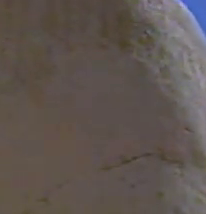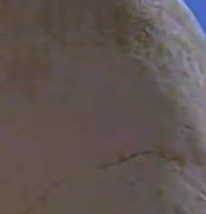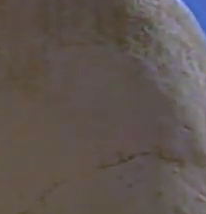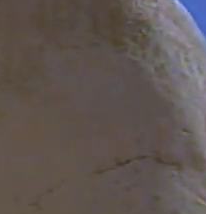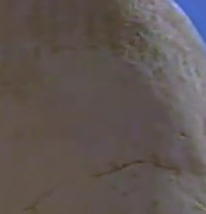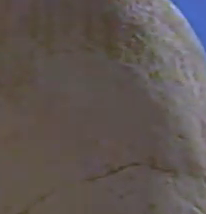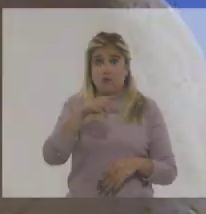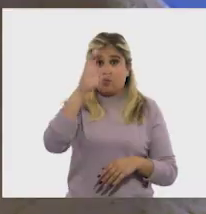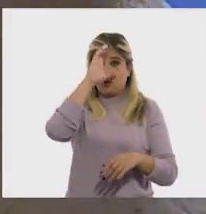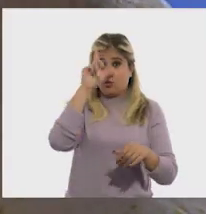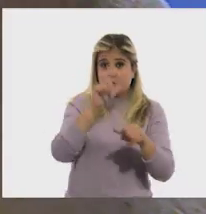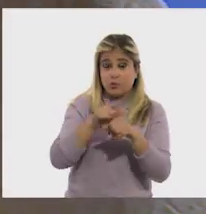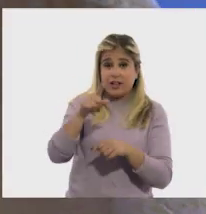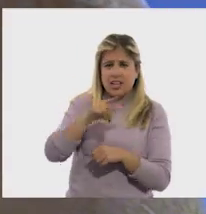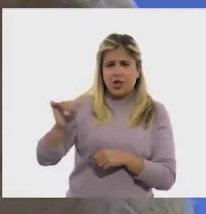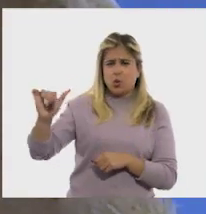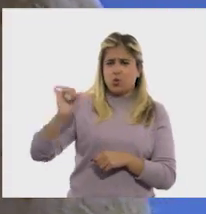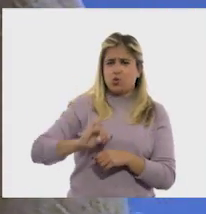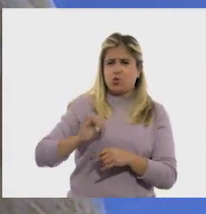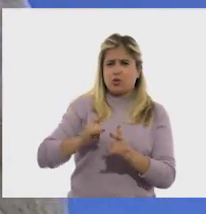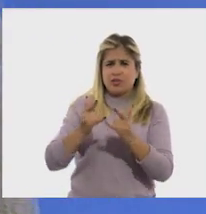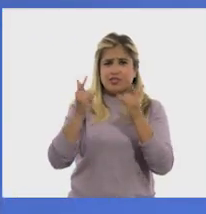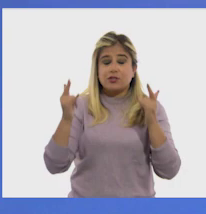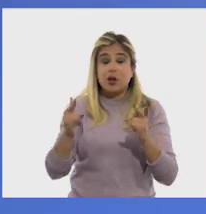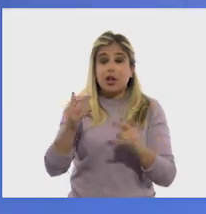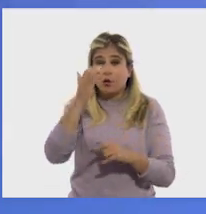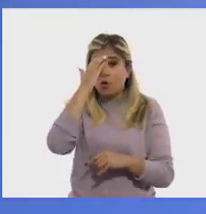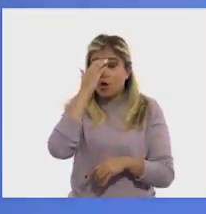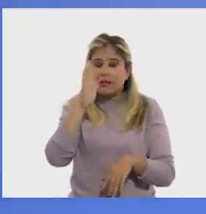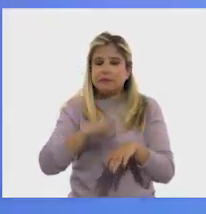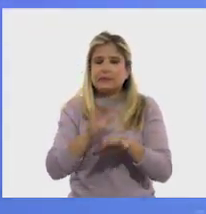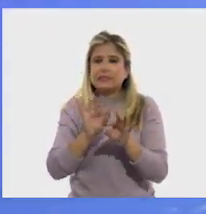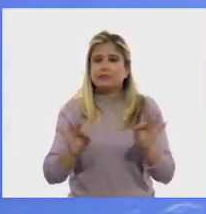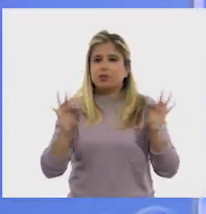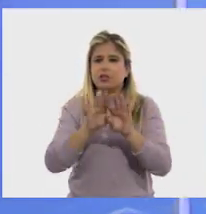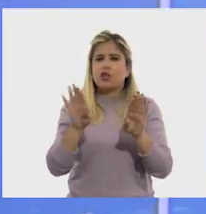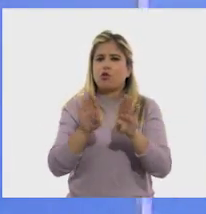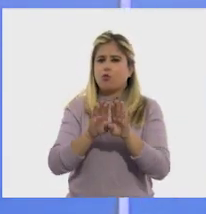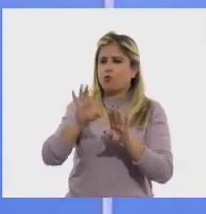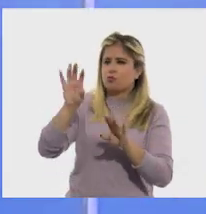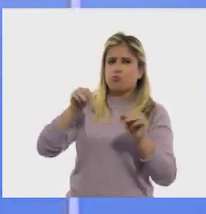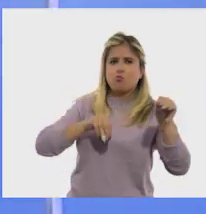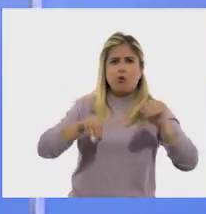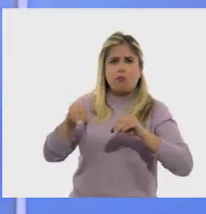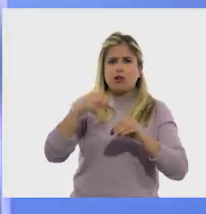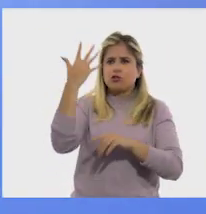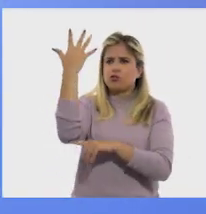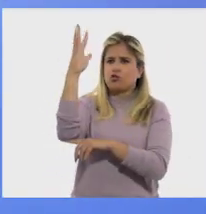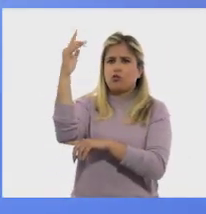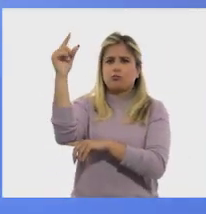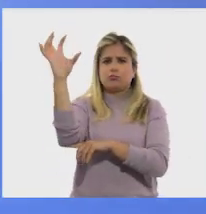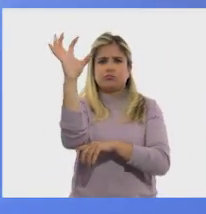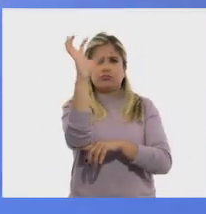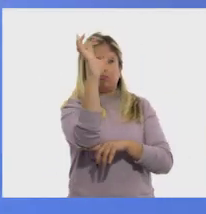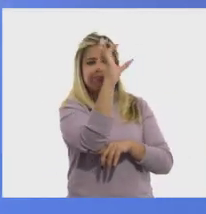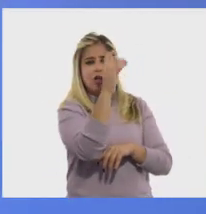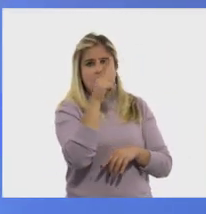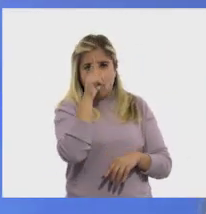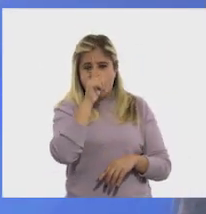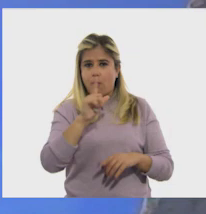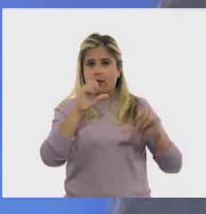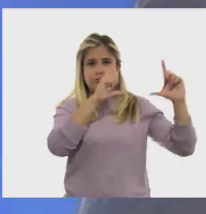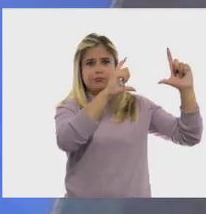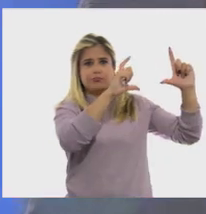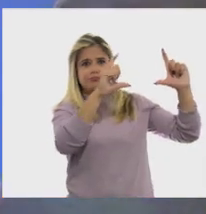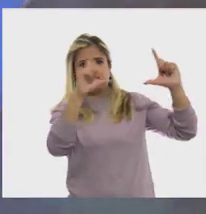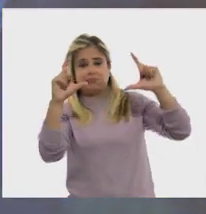Para las culturas prehispánicas era muy importante el conocimiento de las posiciones y movimientos del Sol y la Luna. De esta